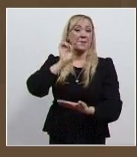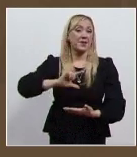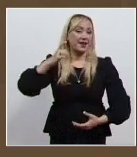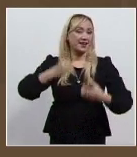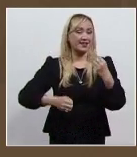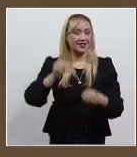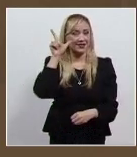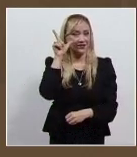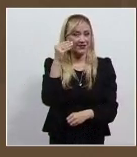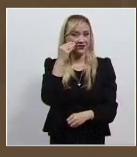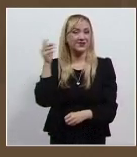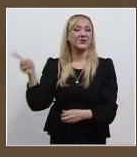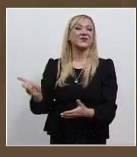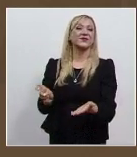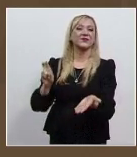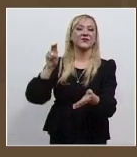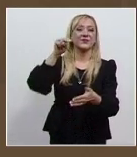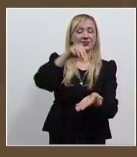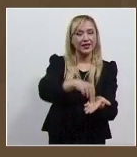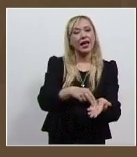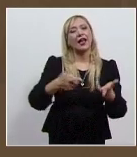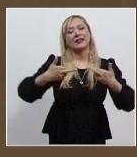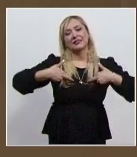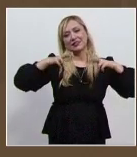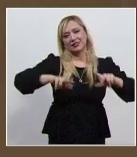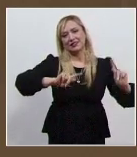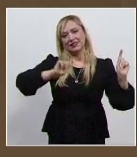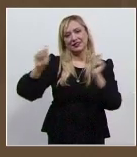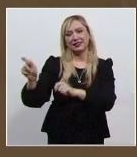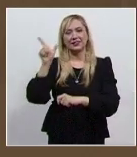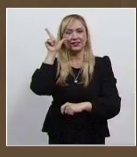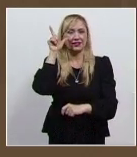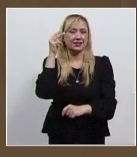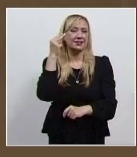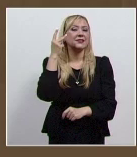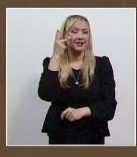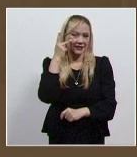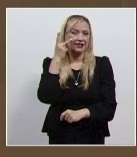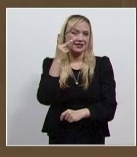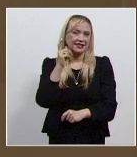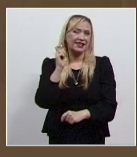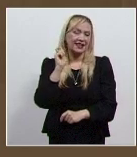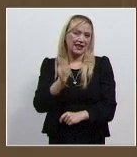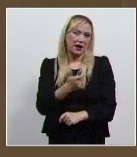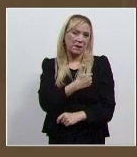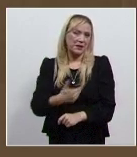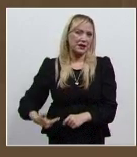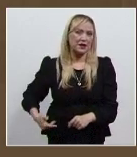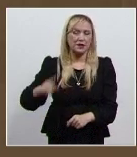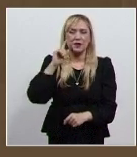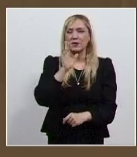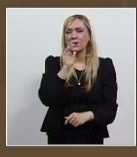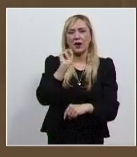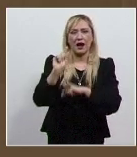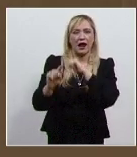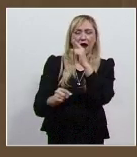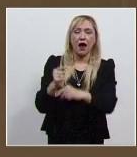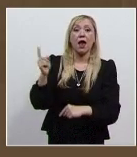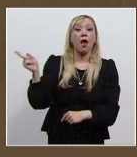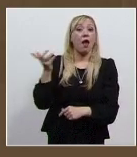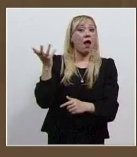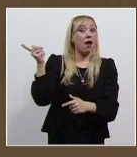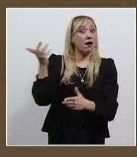a la recepción en representación del Tribunal Constitucional Mexicano y quien fue ponente de los 2 asuntos. Que